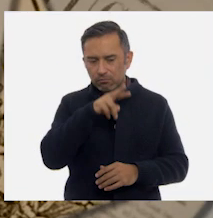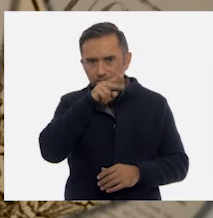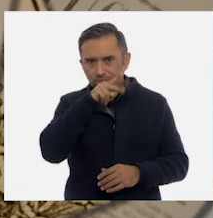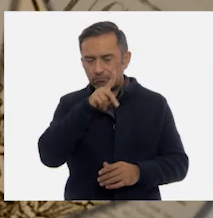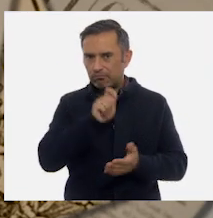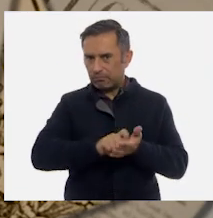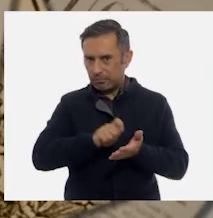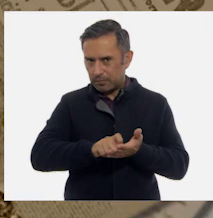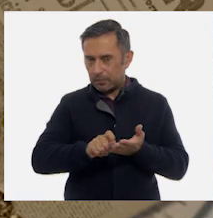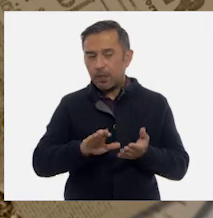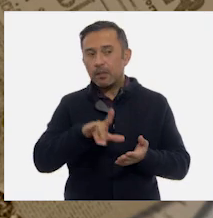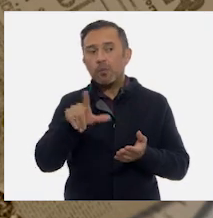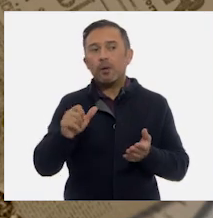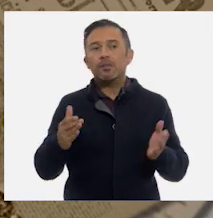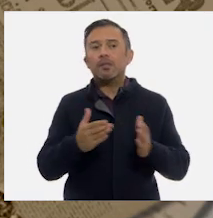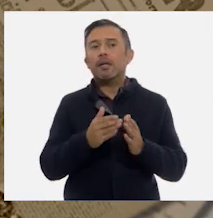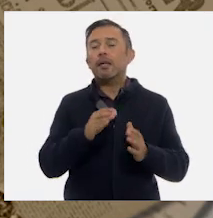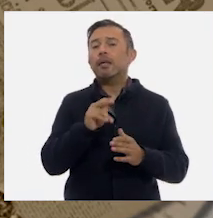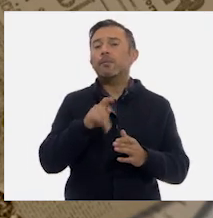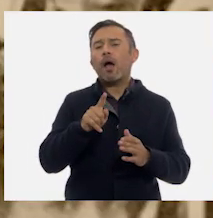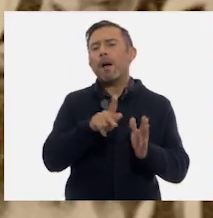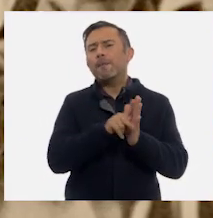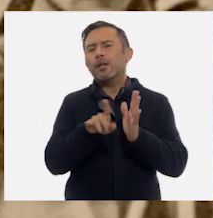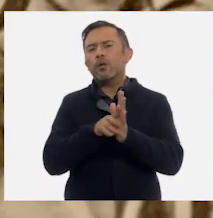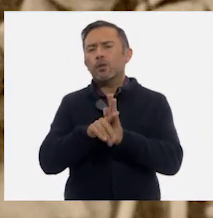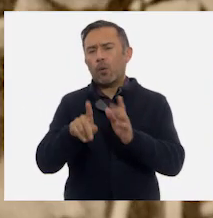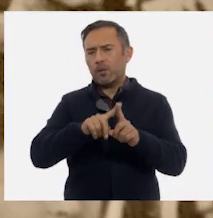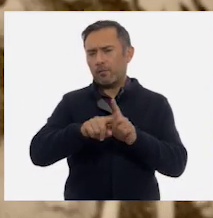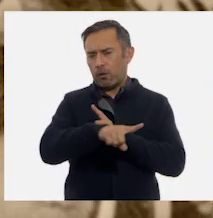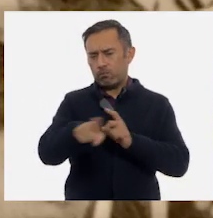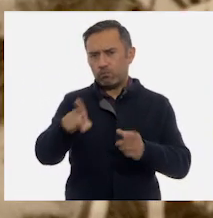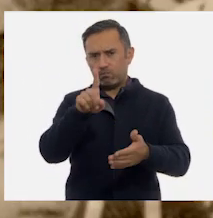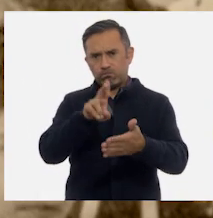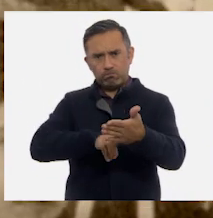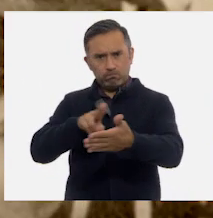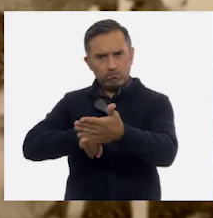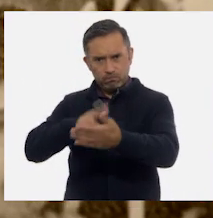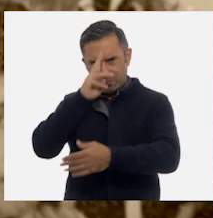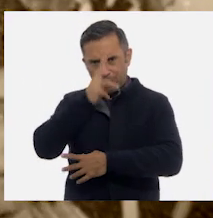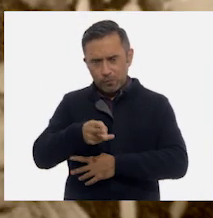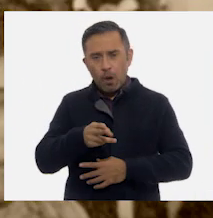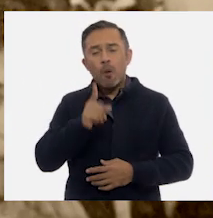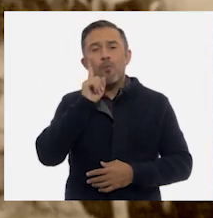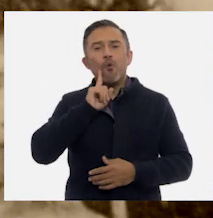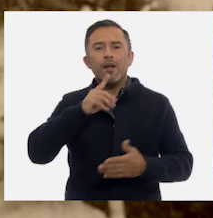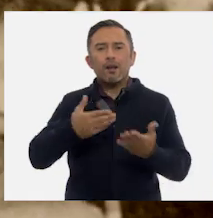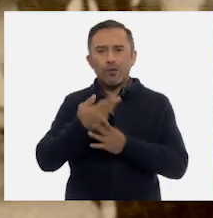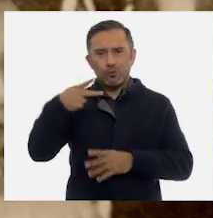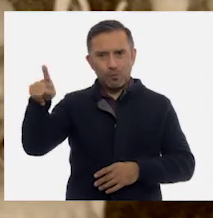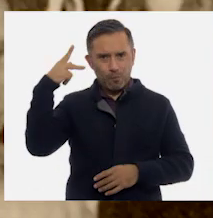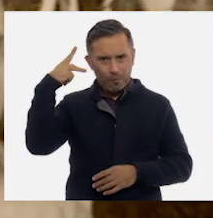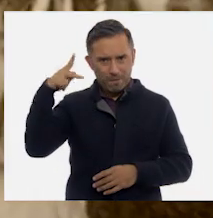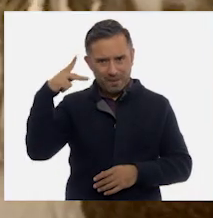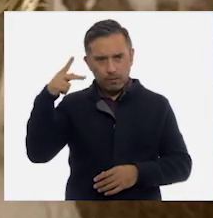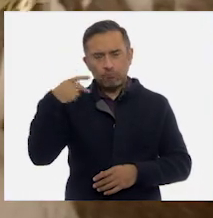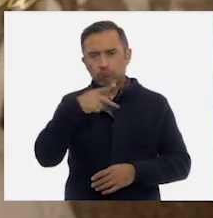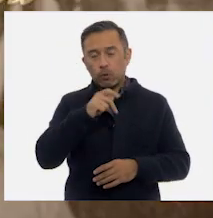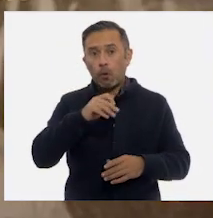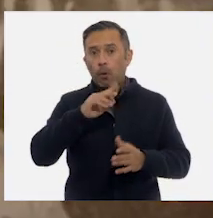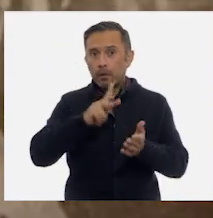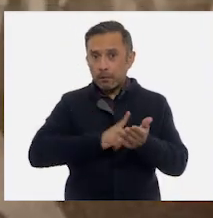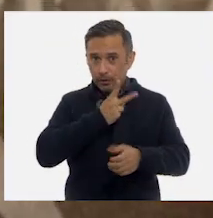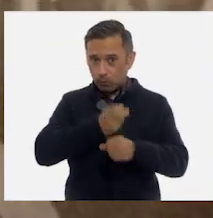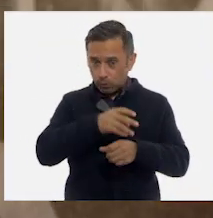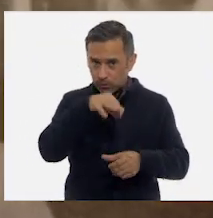Díaz-Krillman, que fue censurado en casi todos los periódicos, un grupo de mujeres poblanas, conocidas por su labor antirreeleccionista, se dedicó